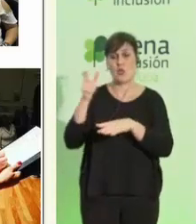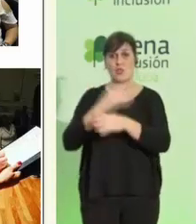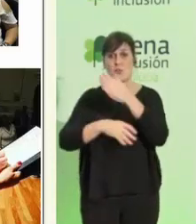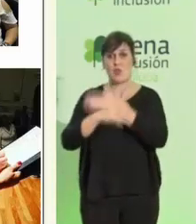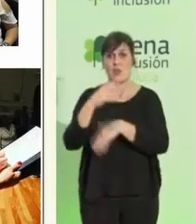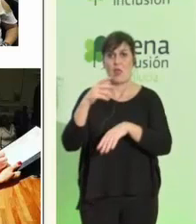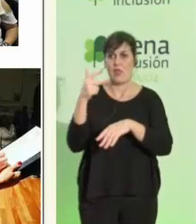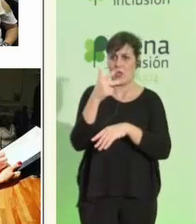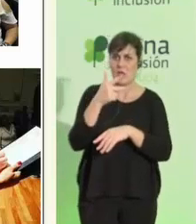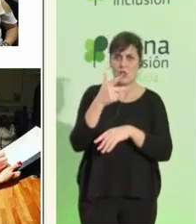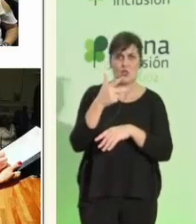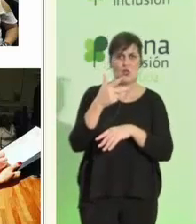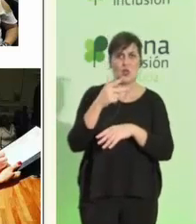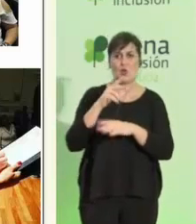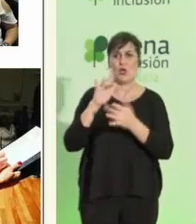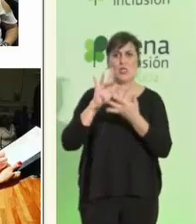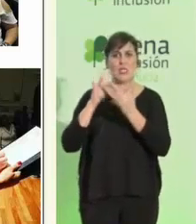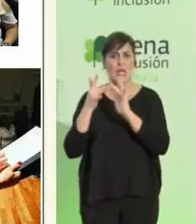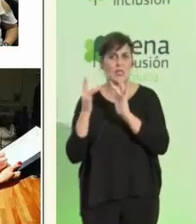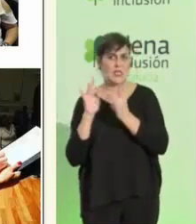a la escuela.